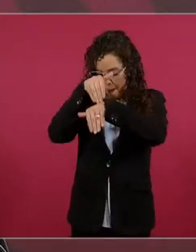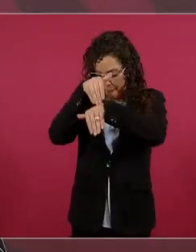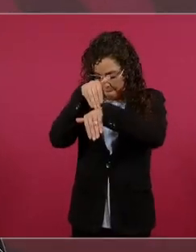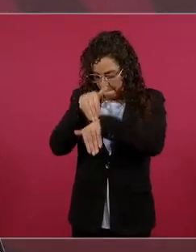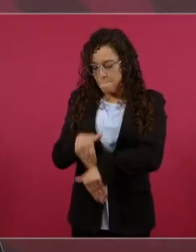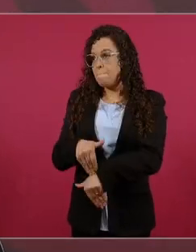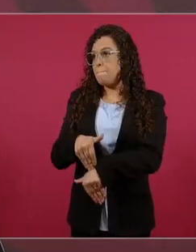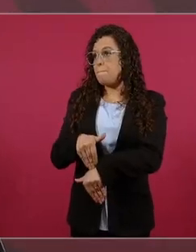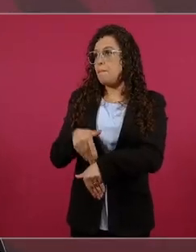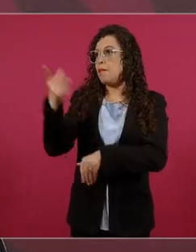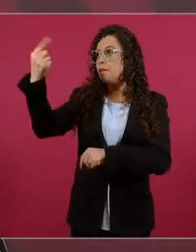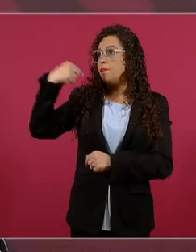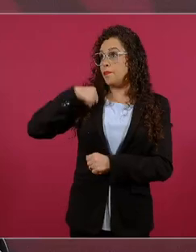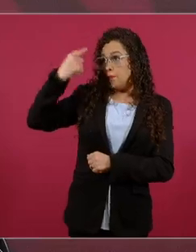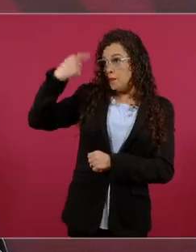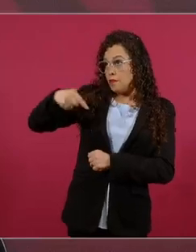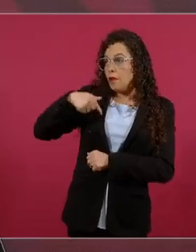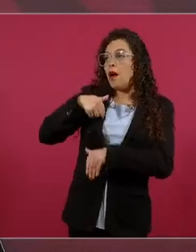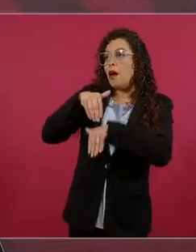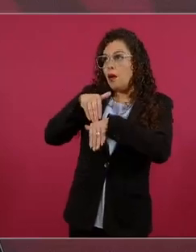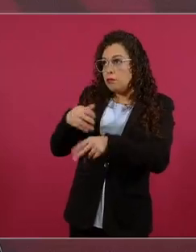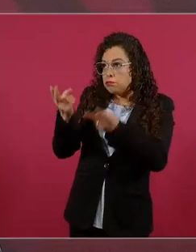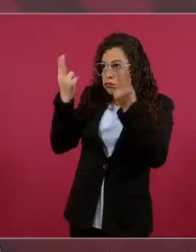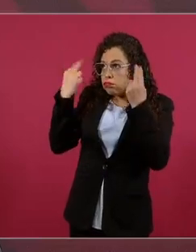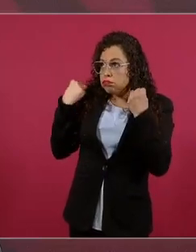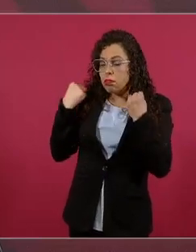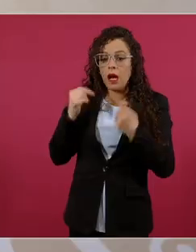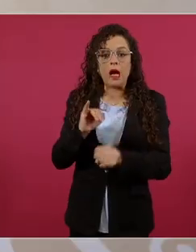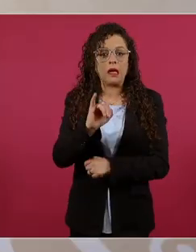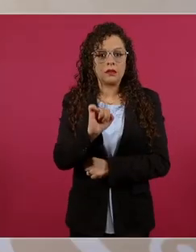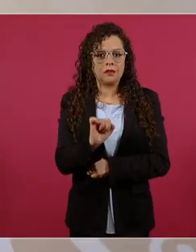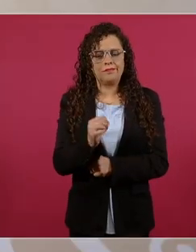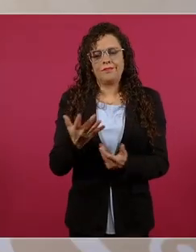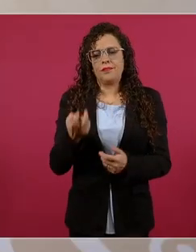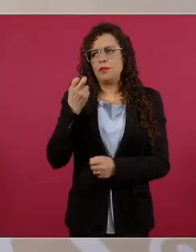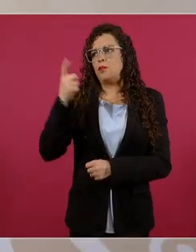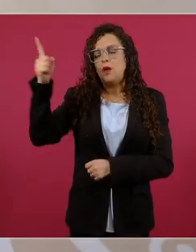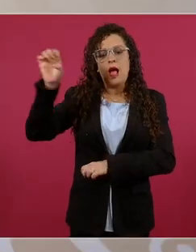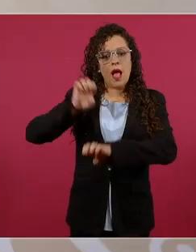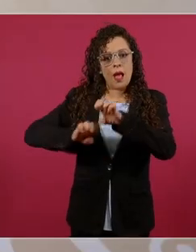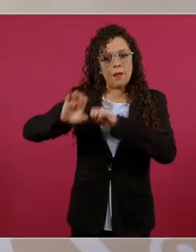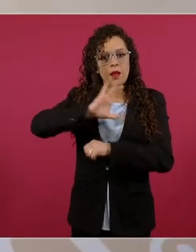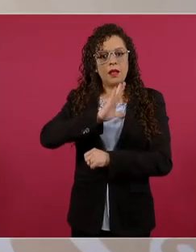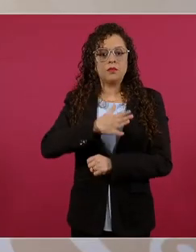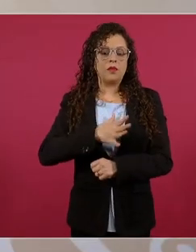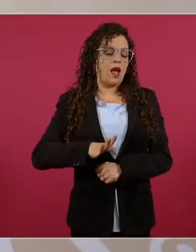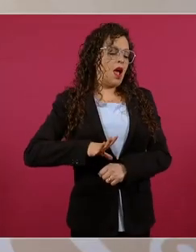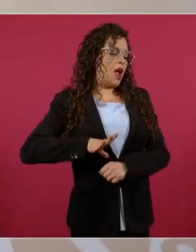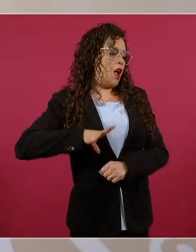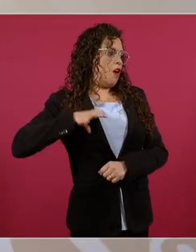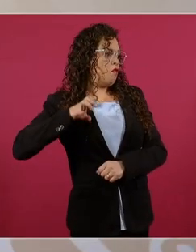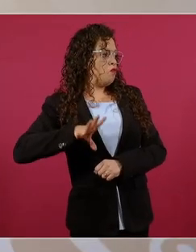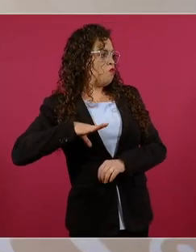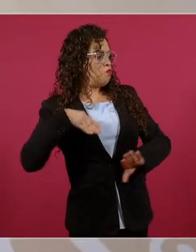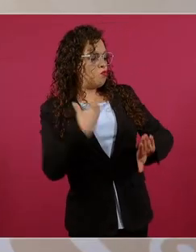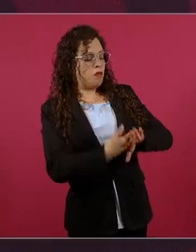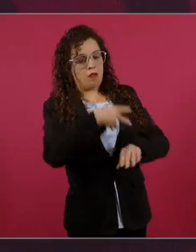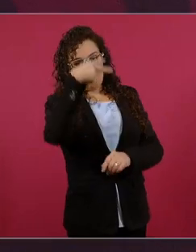empresas españolas abusaron. Entonces, como cambió la política,